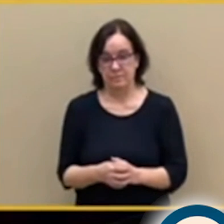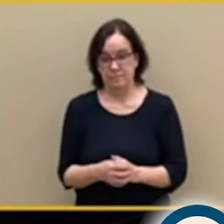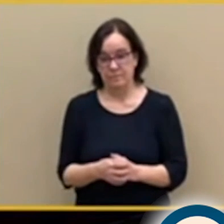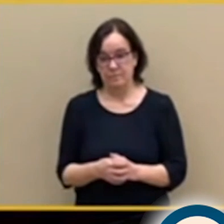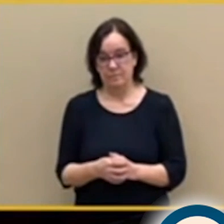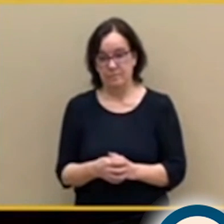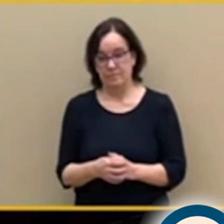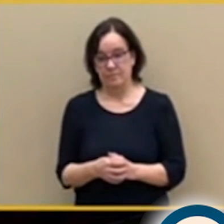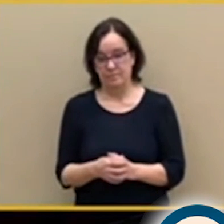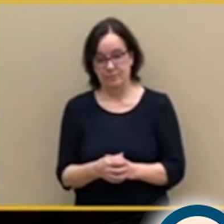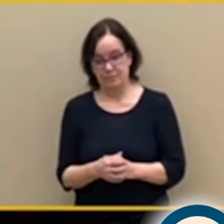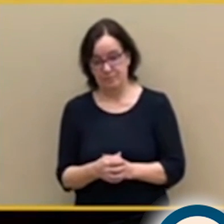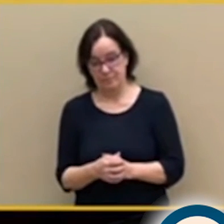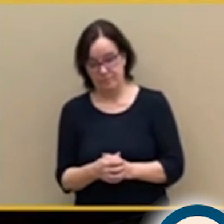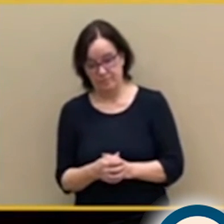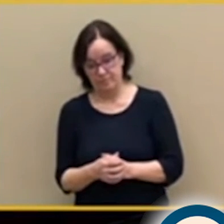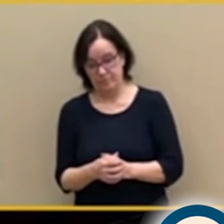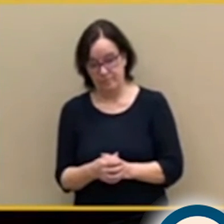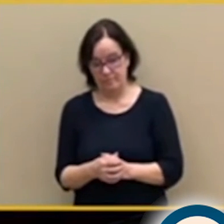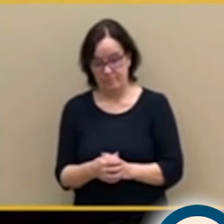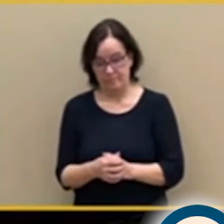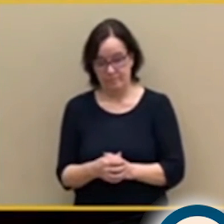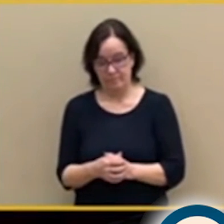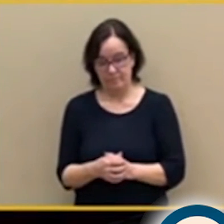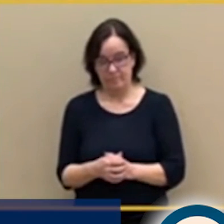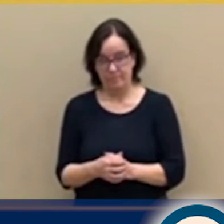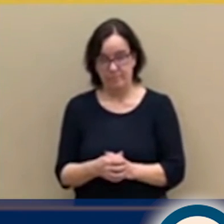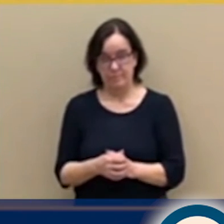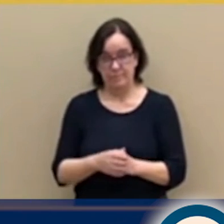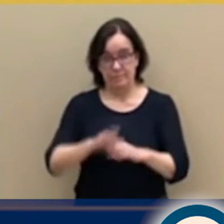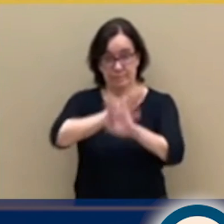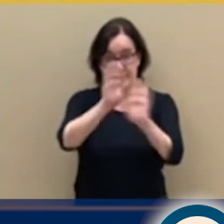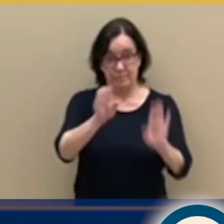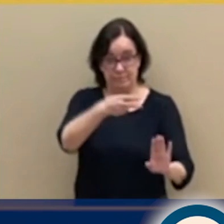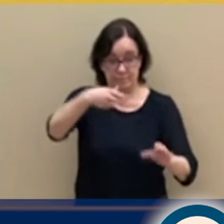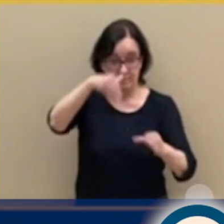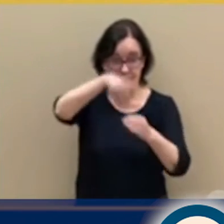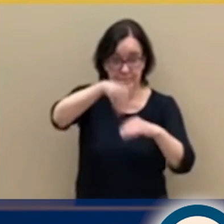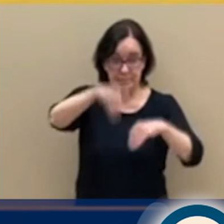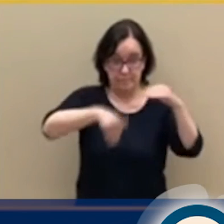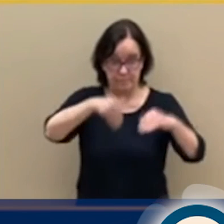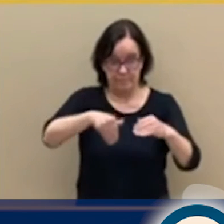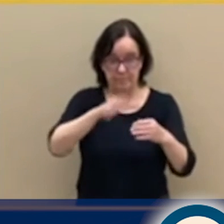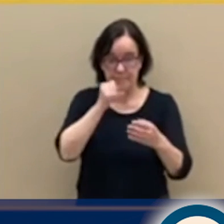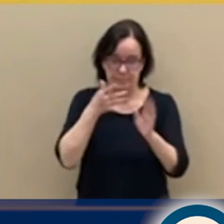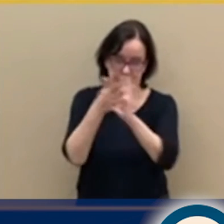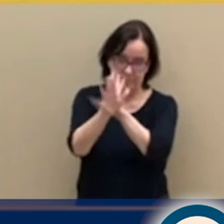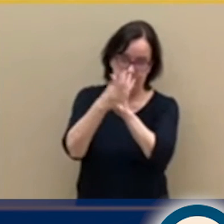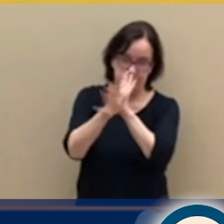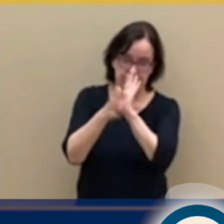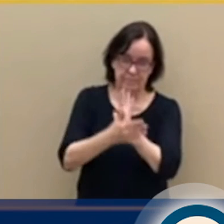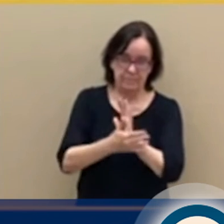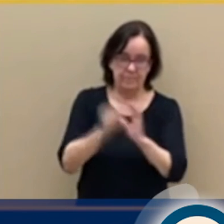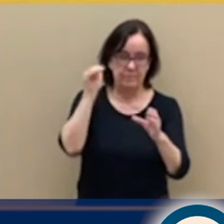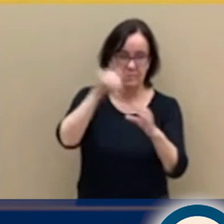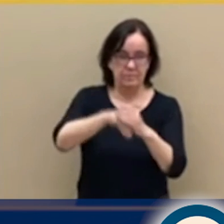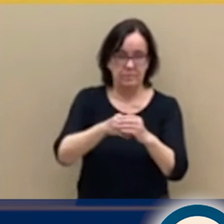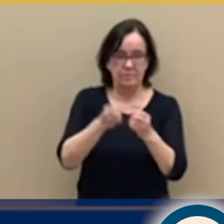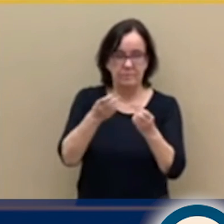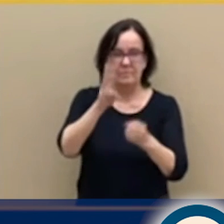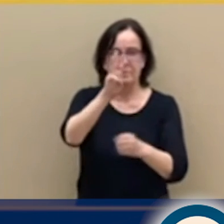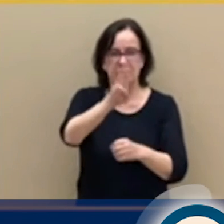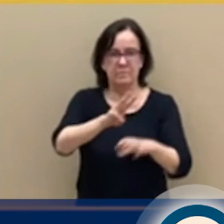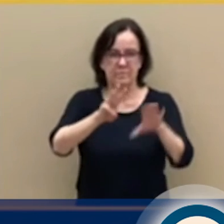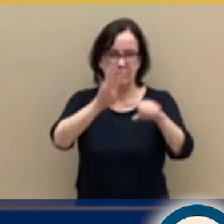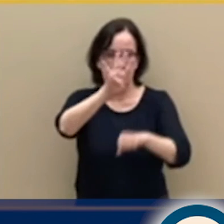El resultado de la votación ha sido el siguiente. Votos emitidos 345, votos a favor de la